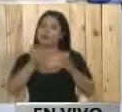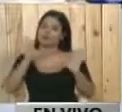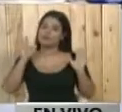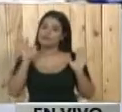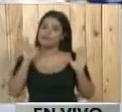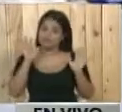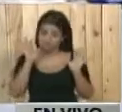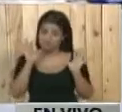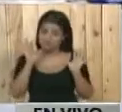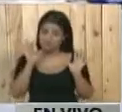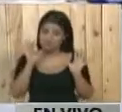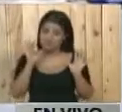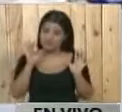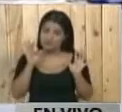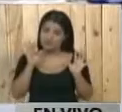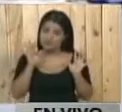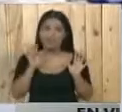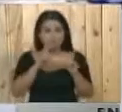¿Qué nos dice